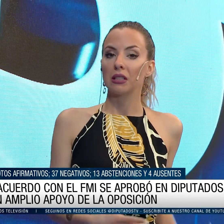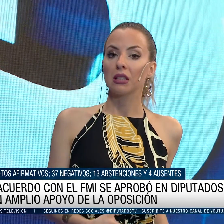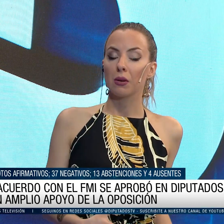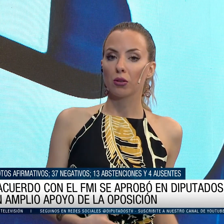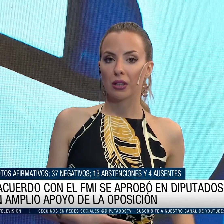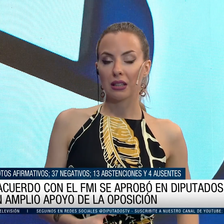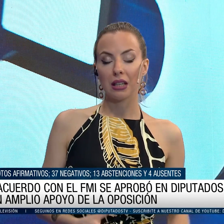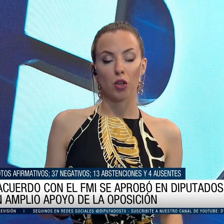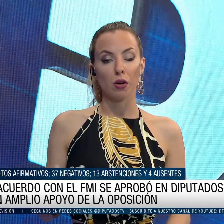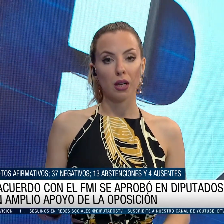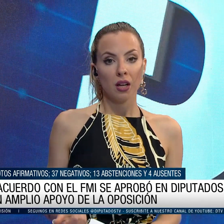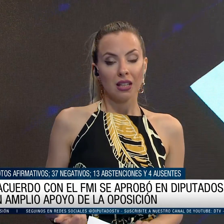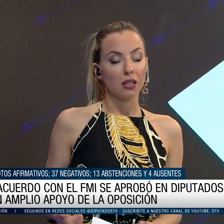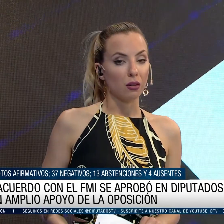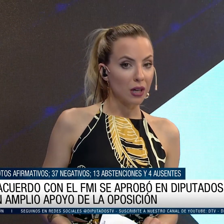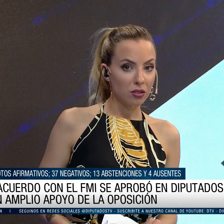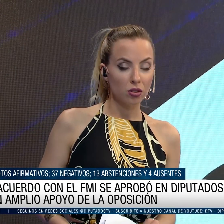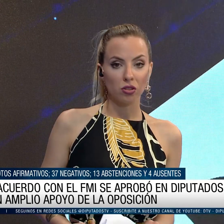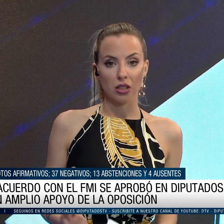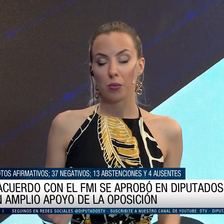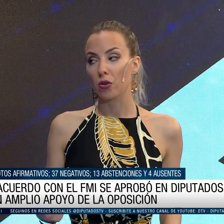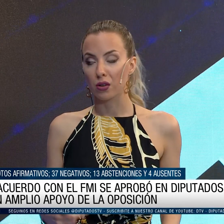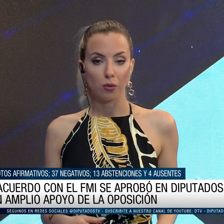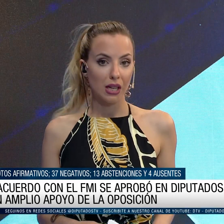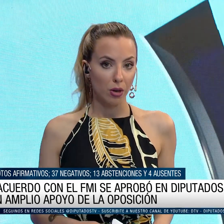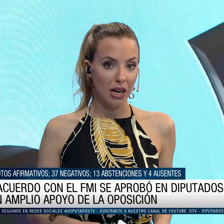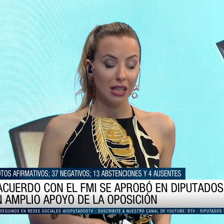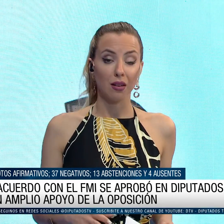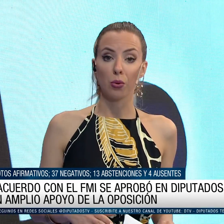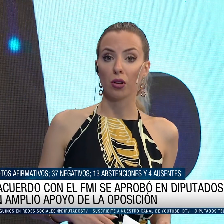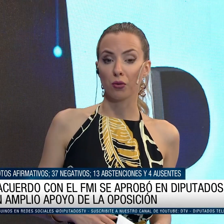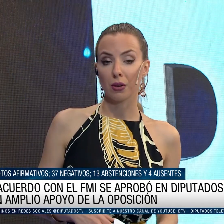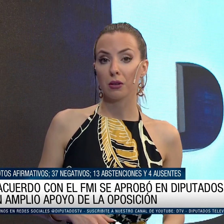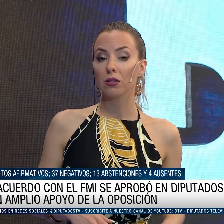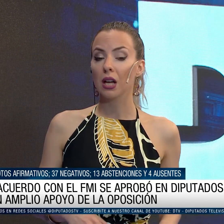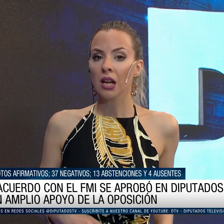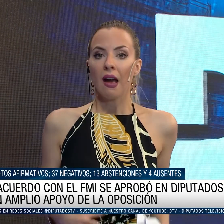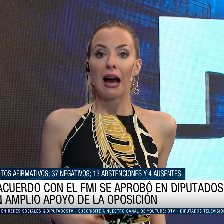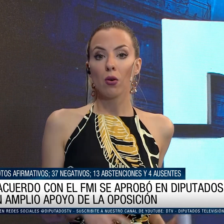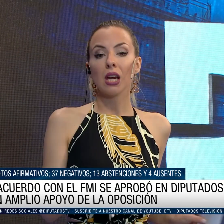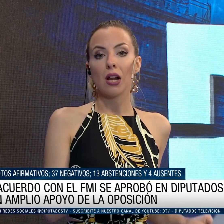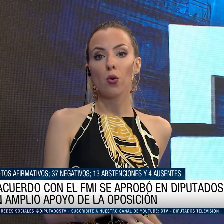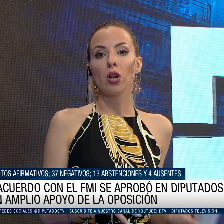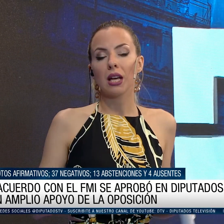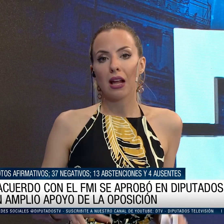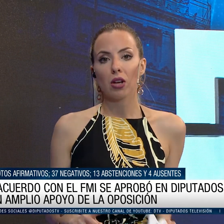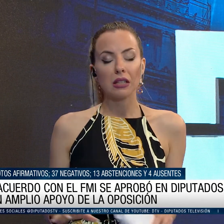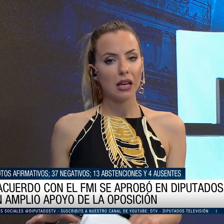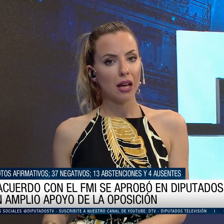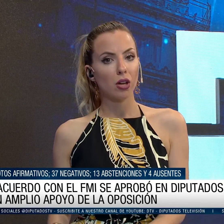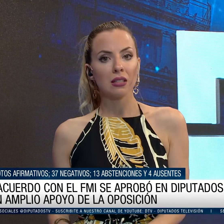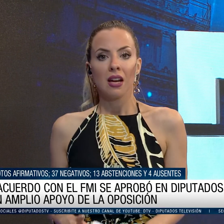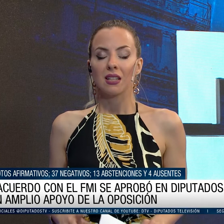el presidente Alberto Fernández, que no iba a haber ni tarifazos, ni tampoco reforma laboral, ni tampoco reforma previsional, aunque algunos